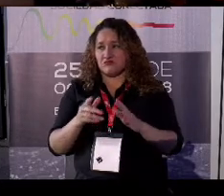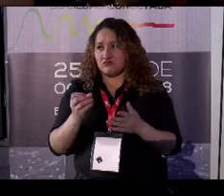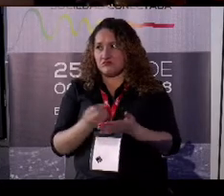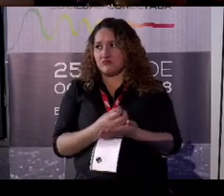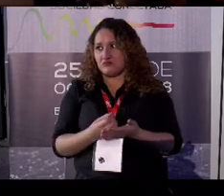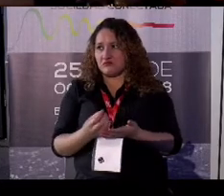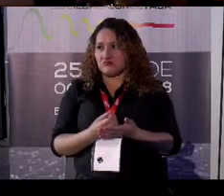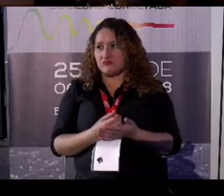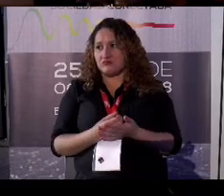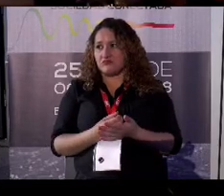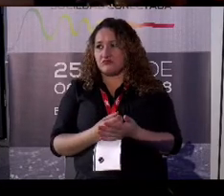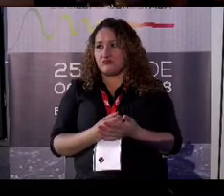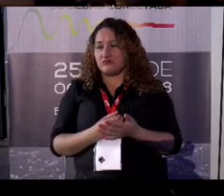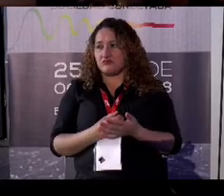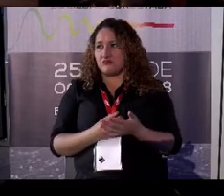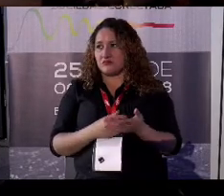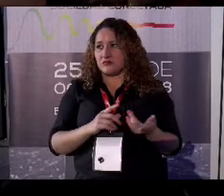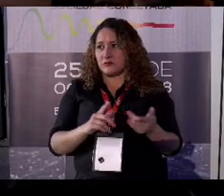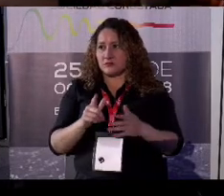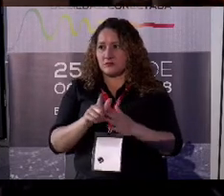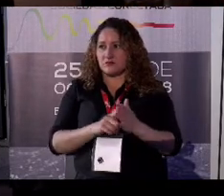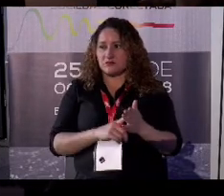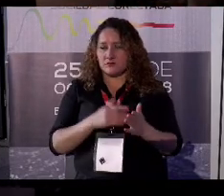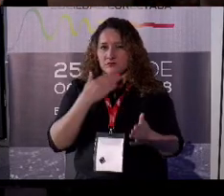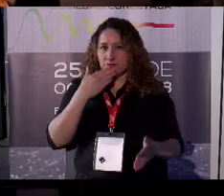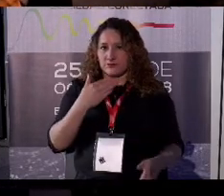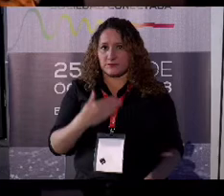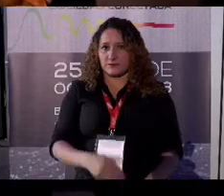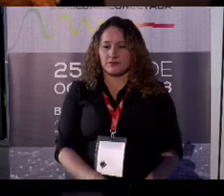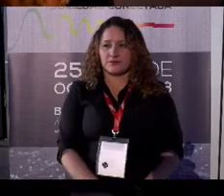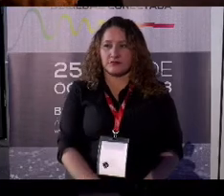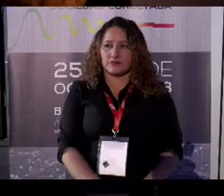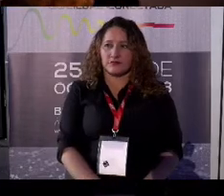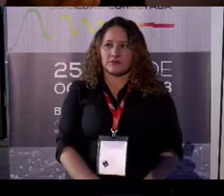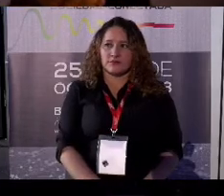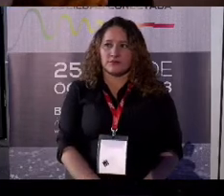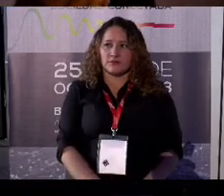Las dos últimas filminas tienen la lista. Gracias.